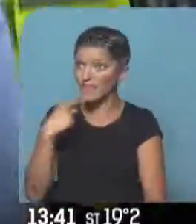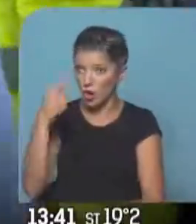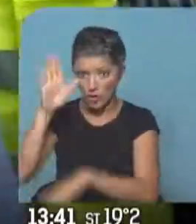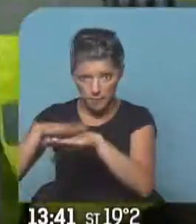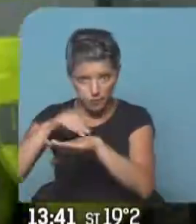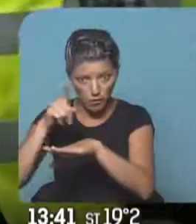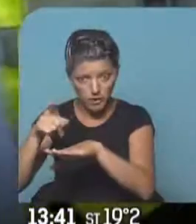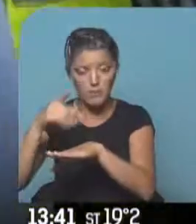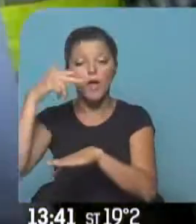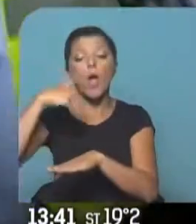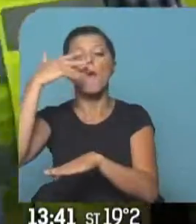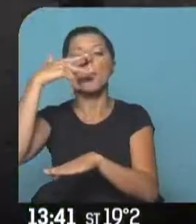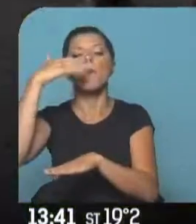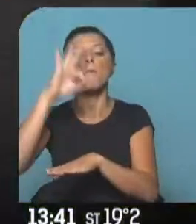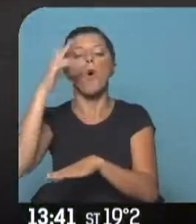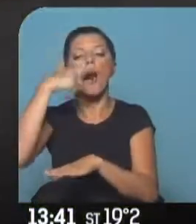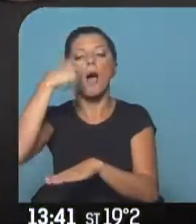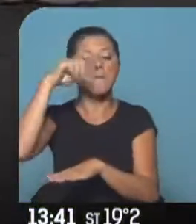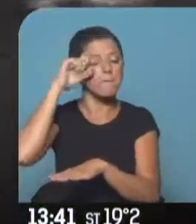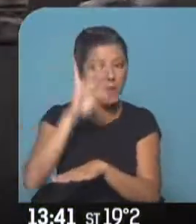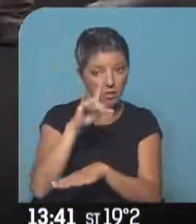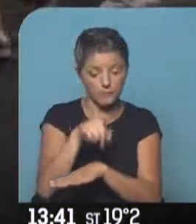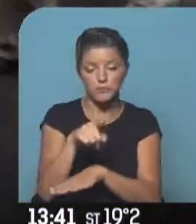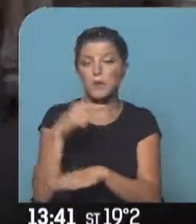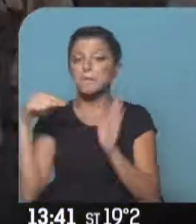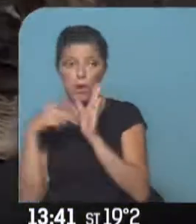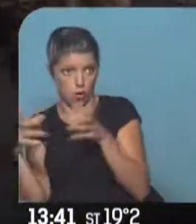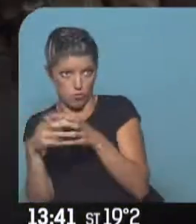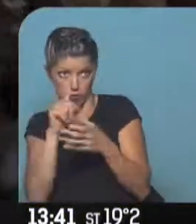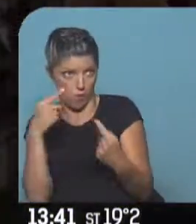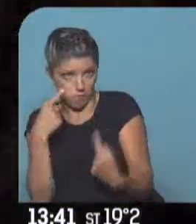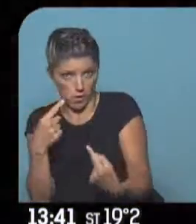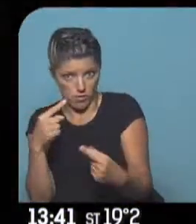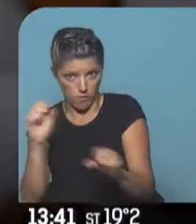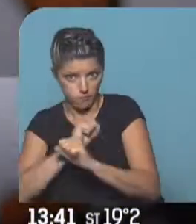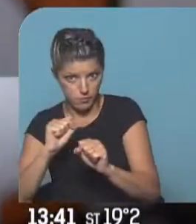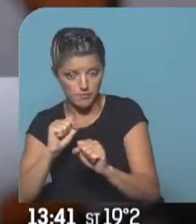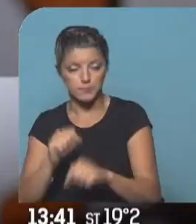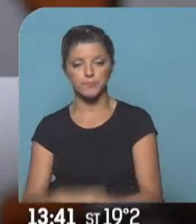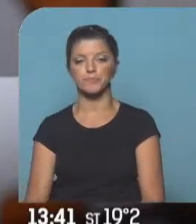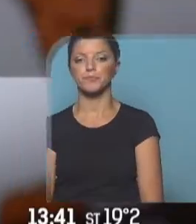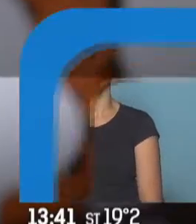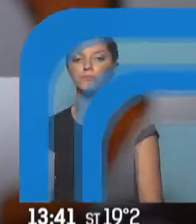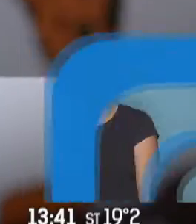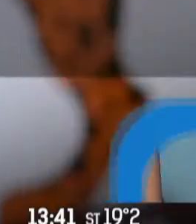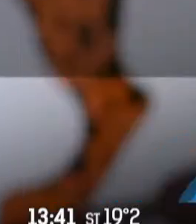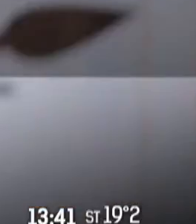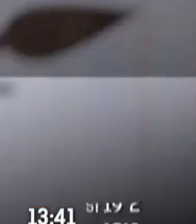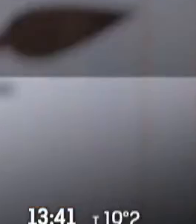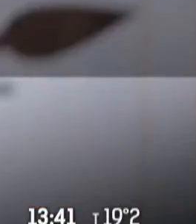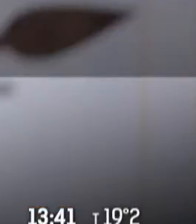Abdullahi Mohamed, aunque el grupo no se hizo cargo públicamente de la operación. falkii maanta dhacay ee foosh